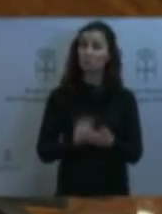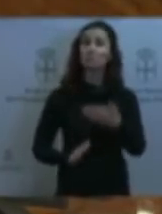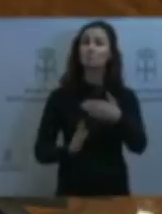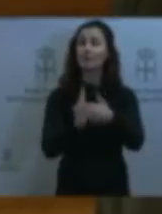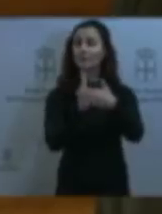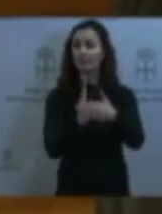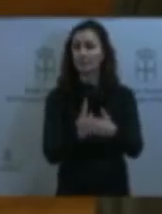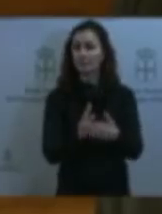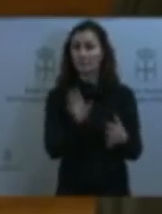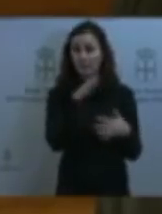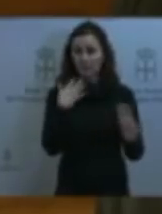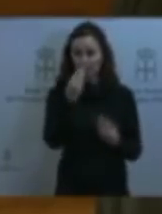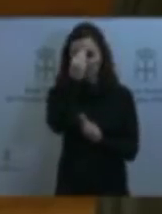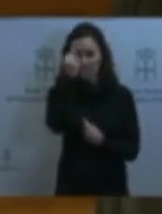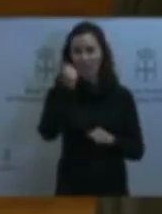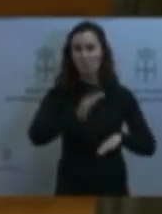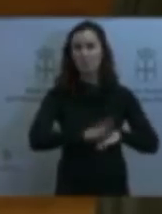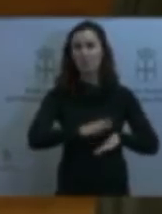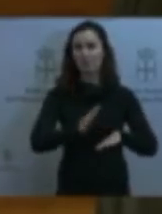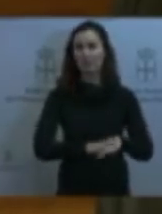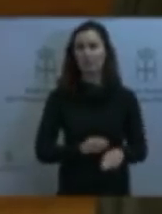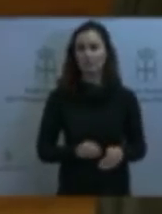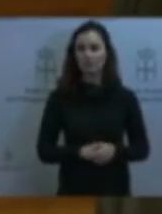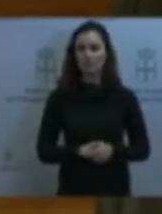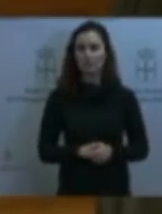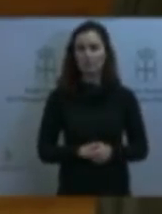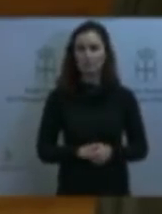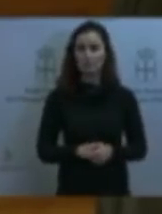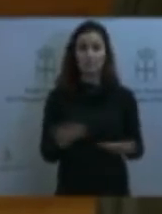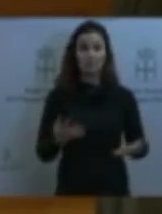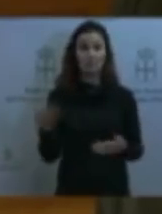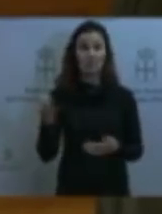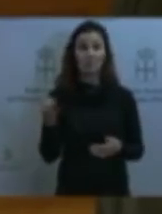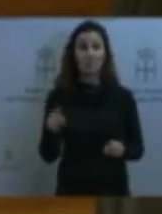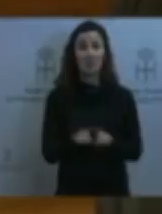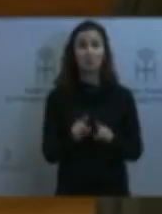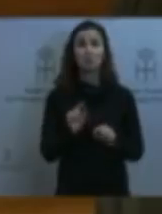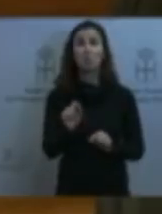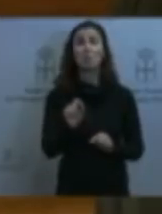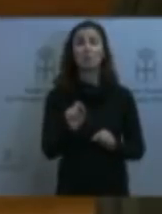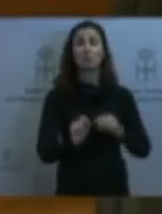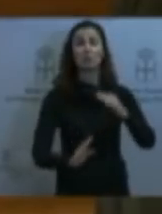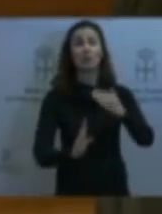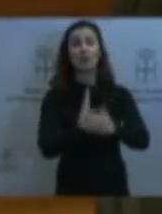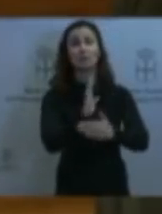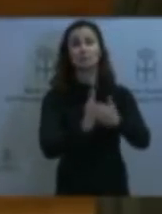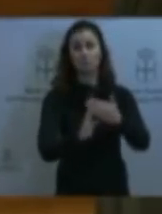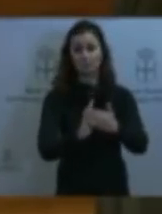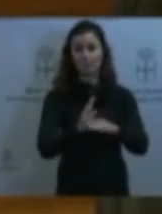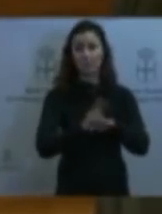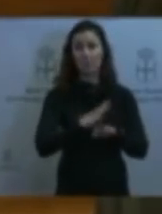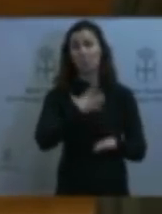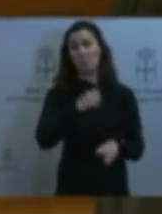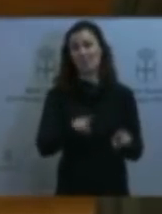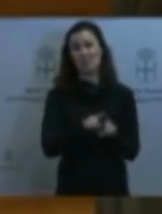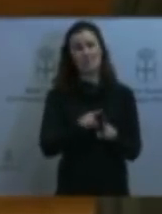Por lo tanto, tendría que ver con el momento en que lo interrumpí, seguramente, por algo que no me parecía correcto